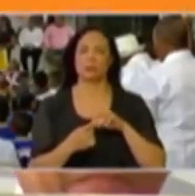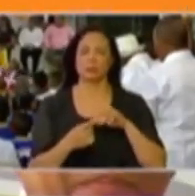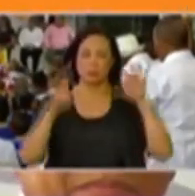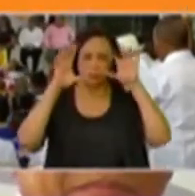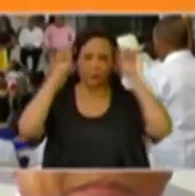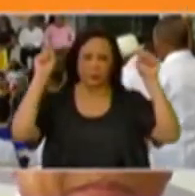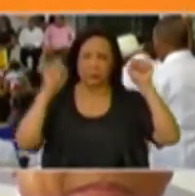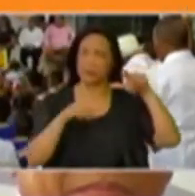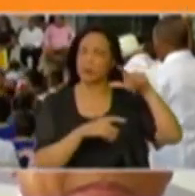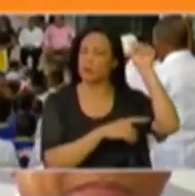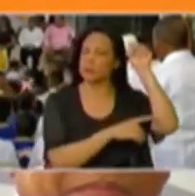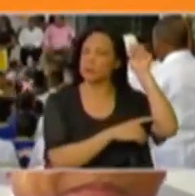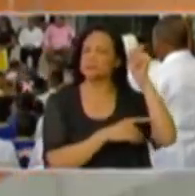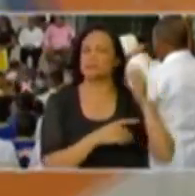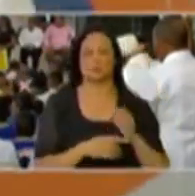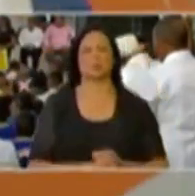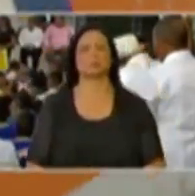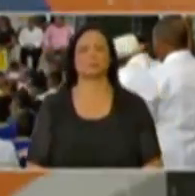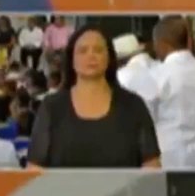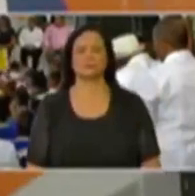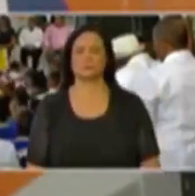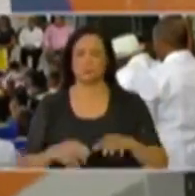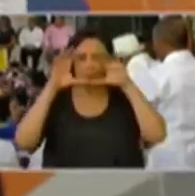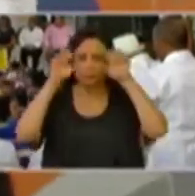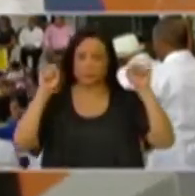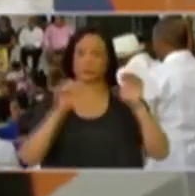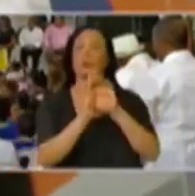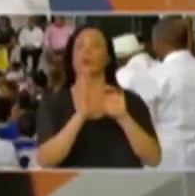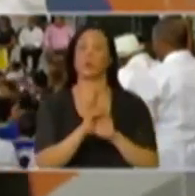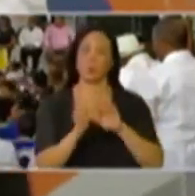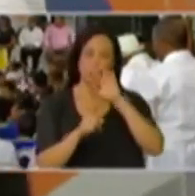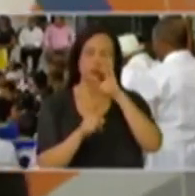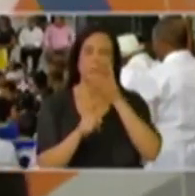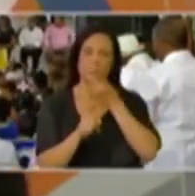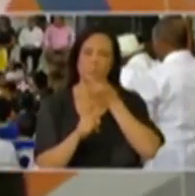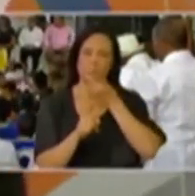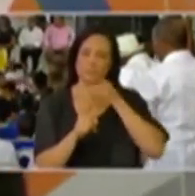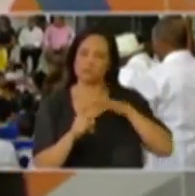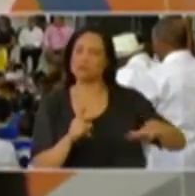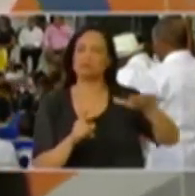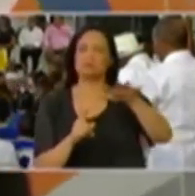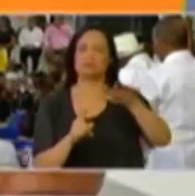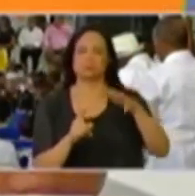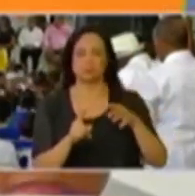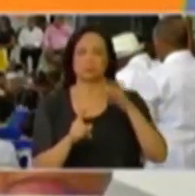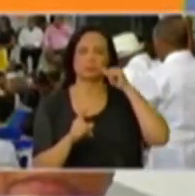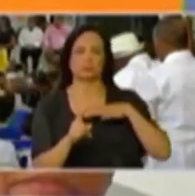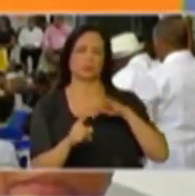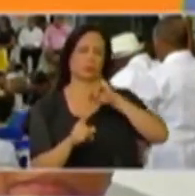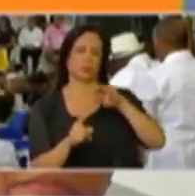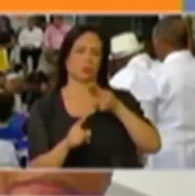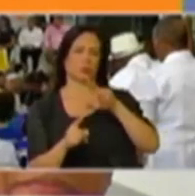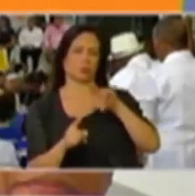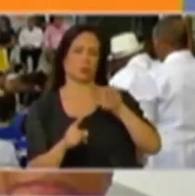presidente don Luis Abinader Corona, presidente constitucional de la República. Señora Julia